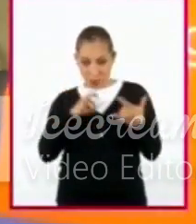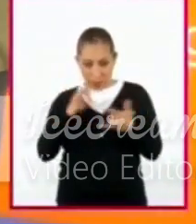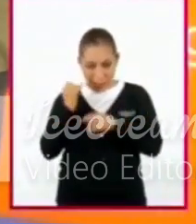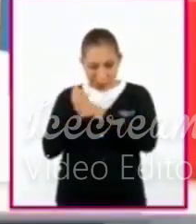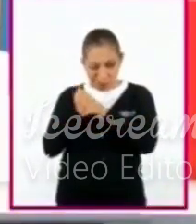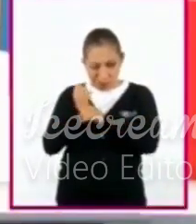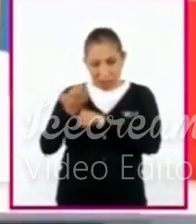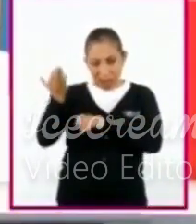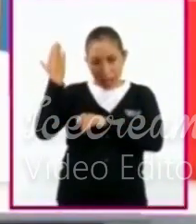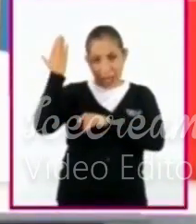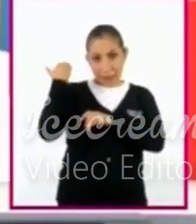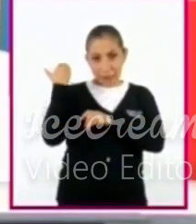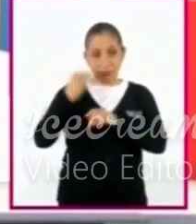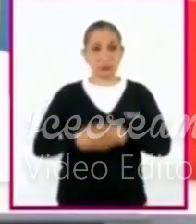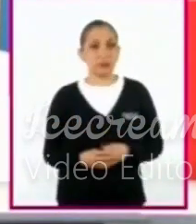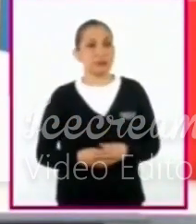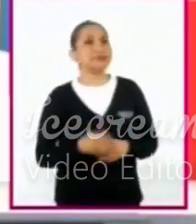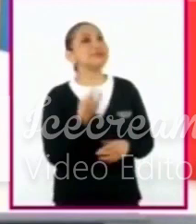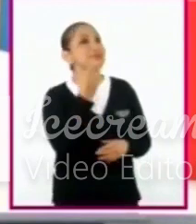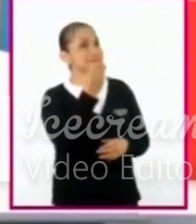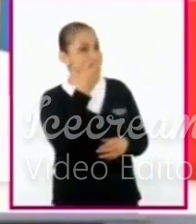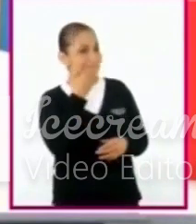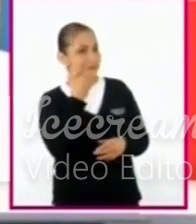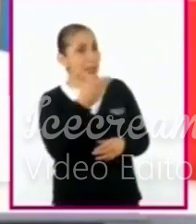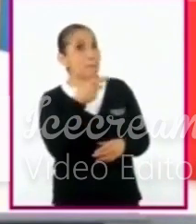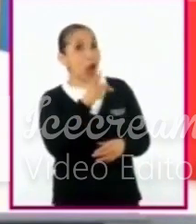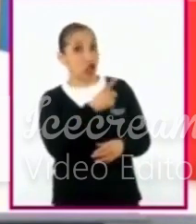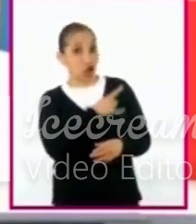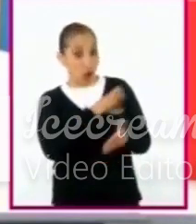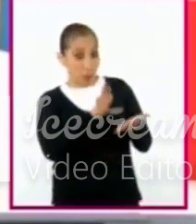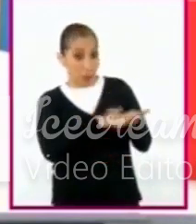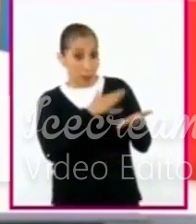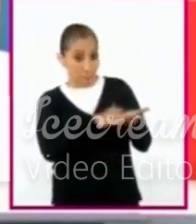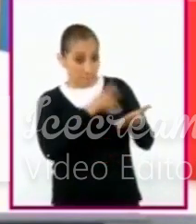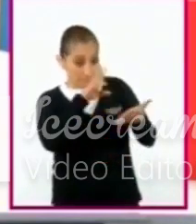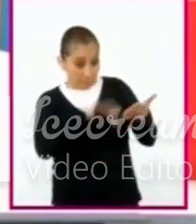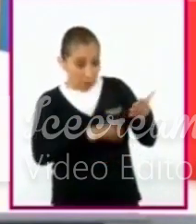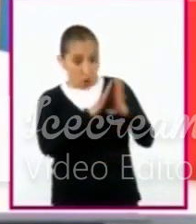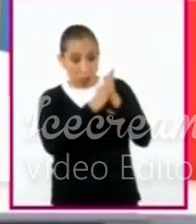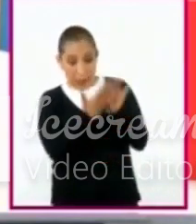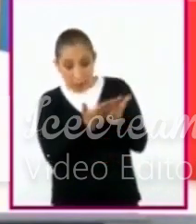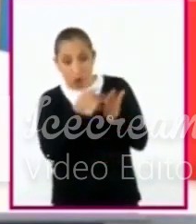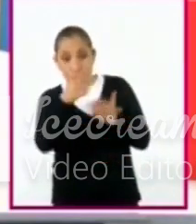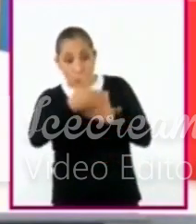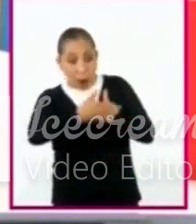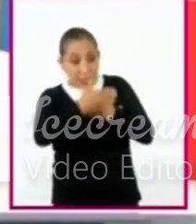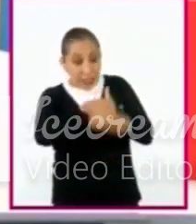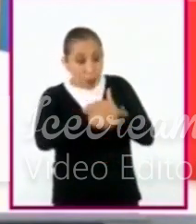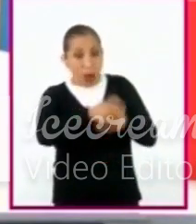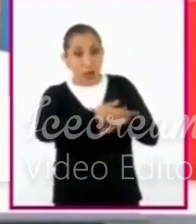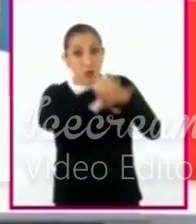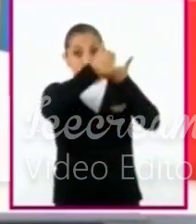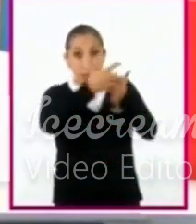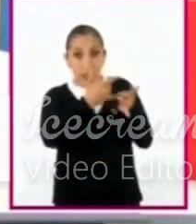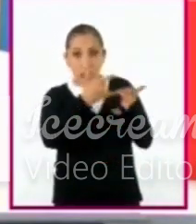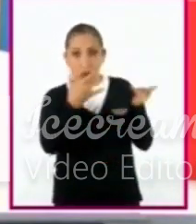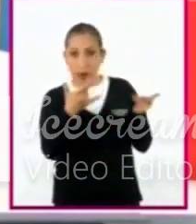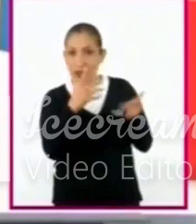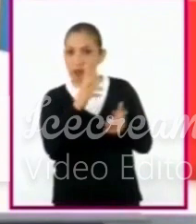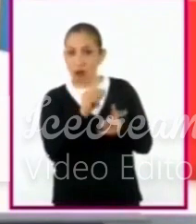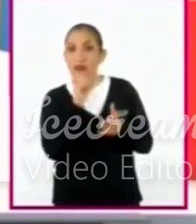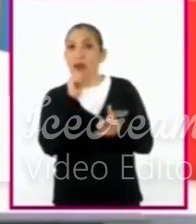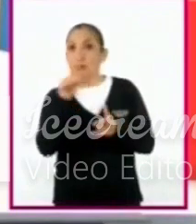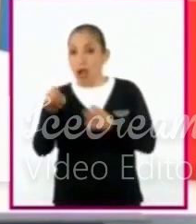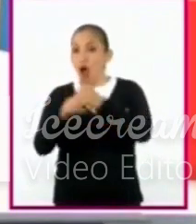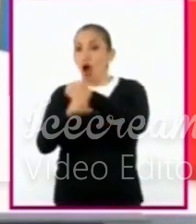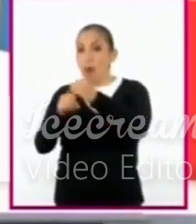estudiar el pasado. Es correcto, pero no solo los documentos y archivos son fuentes históricas. También